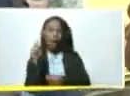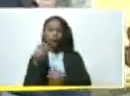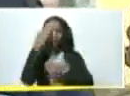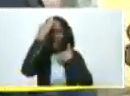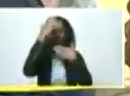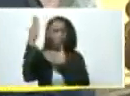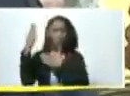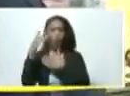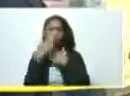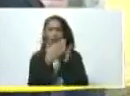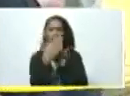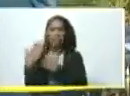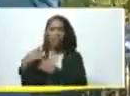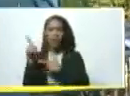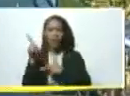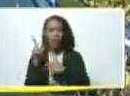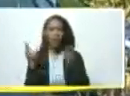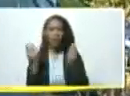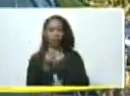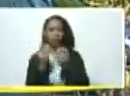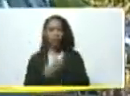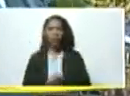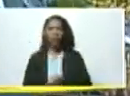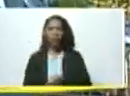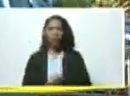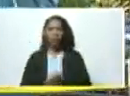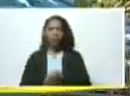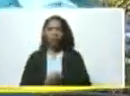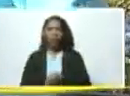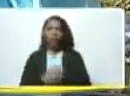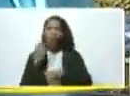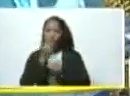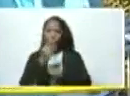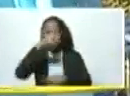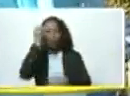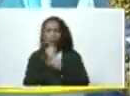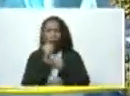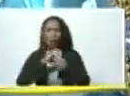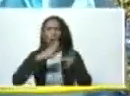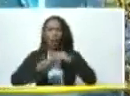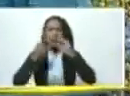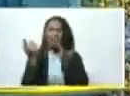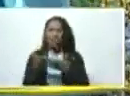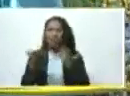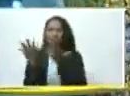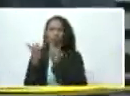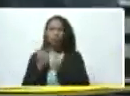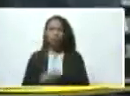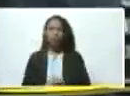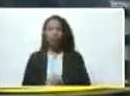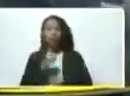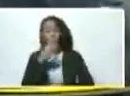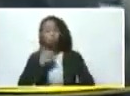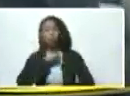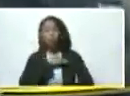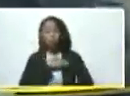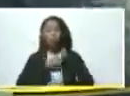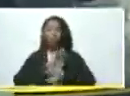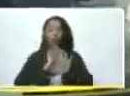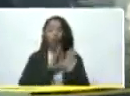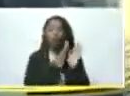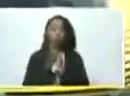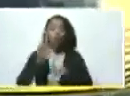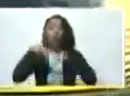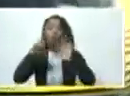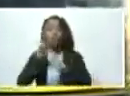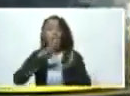está Brenda, mira, conmigo. ¿Ah? Brenda, ¿cómo está el trabajo de los CLAP? ¿Qué me cuenta? Bueno, presidente, ahí estamos organizados. Somos 12